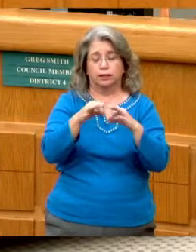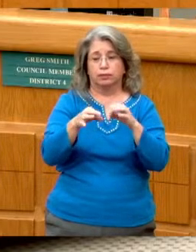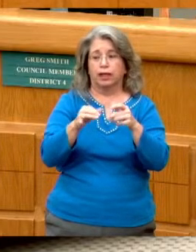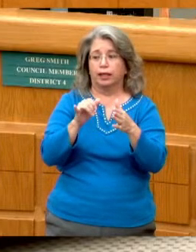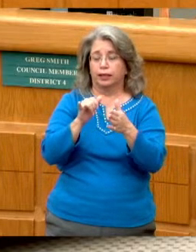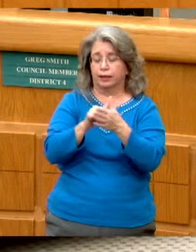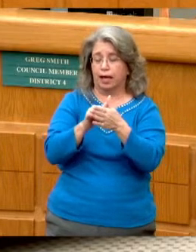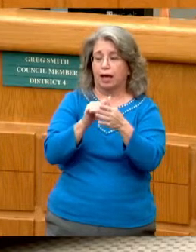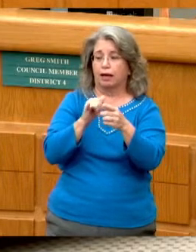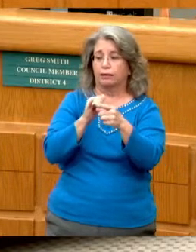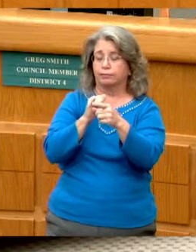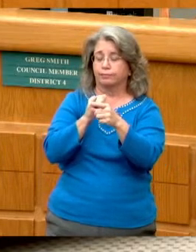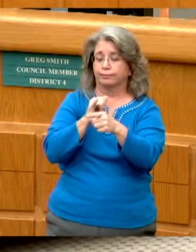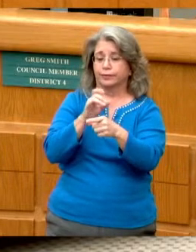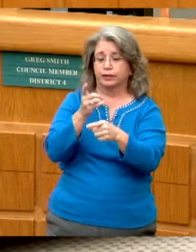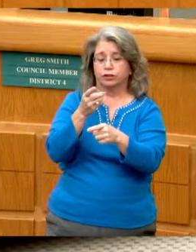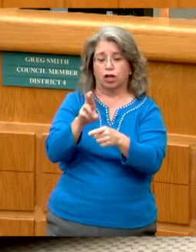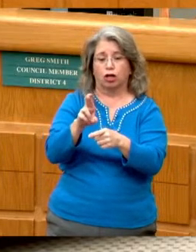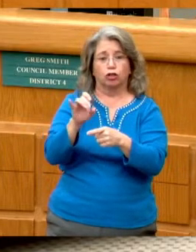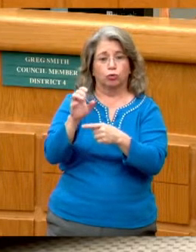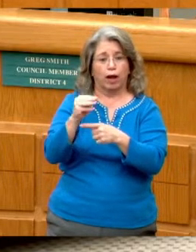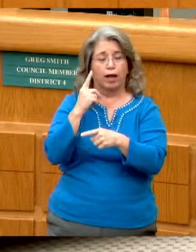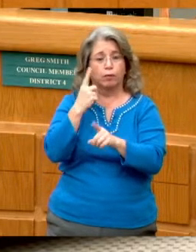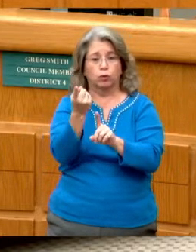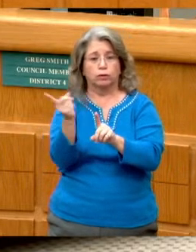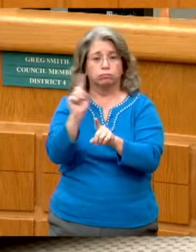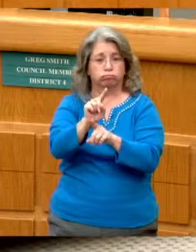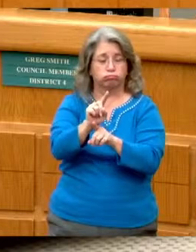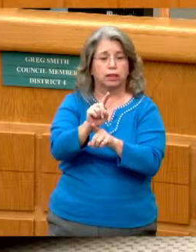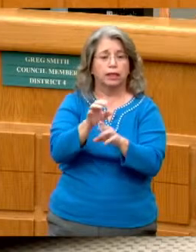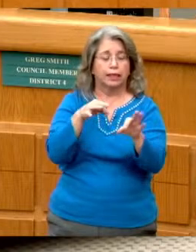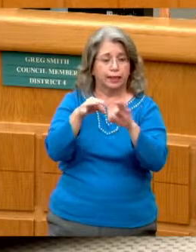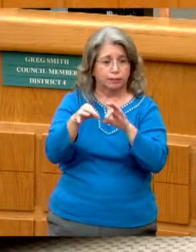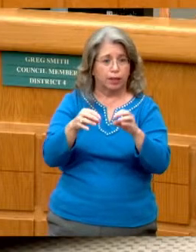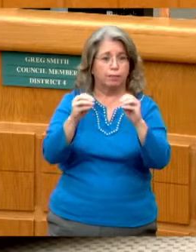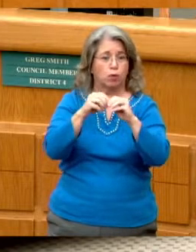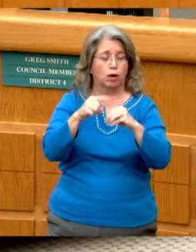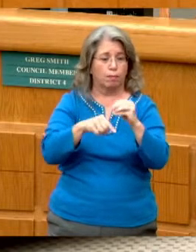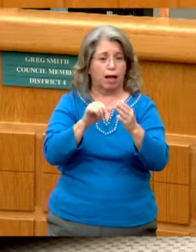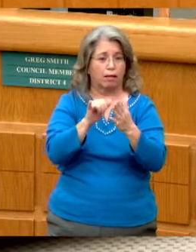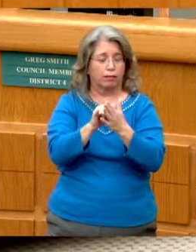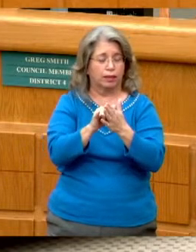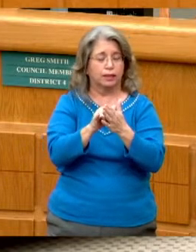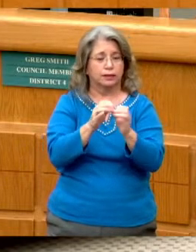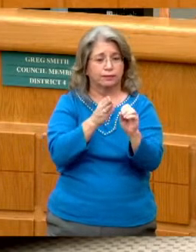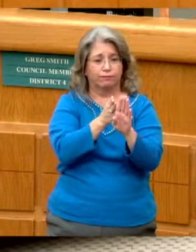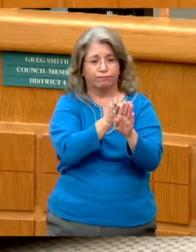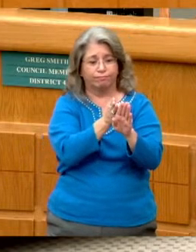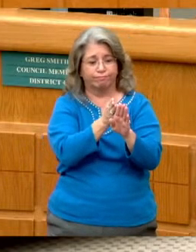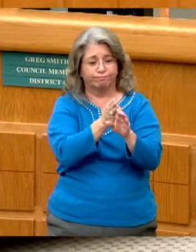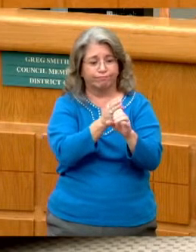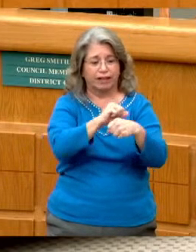technical information about the COVID-19 virus and specifically the variant. Thank you so much.